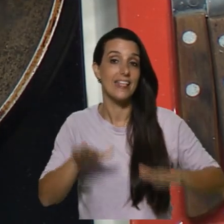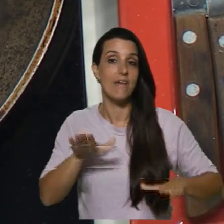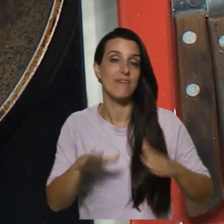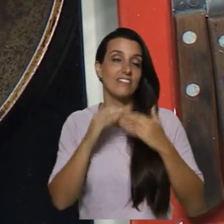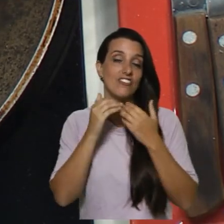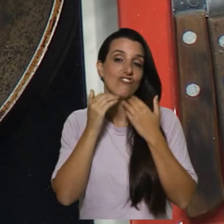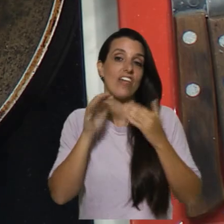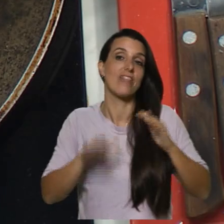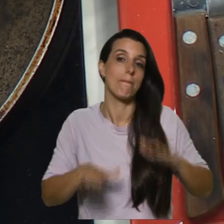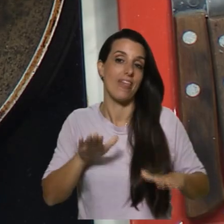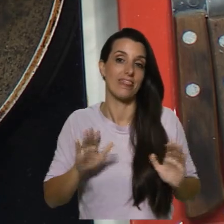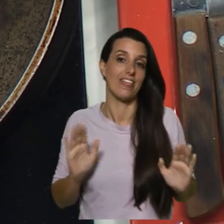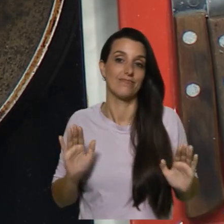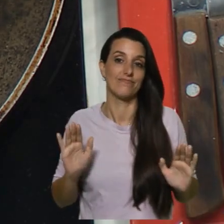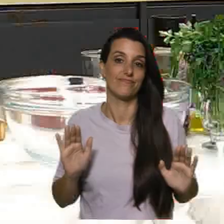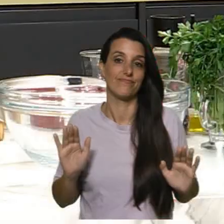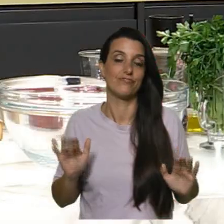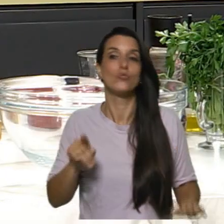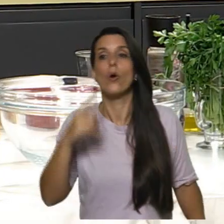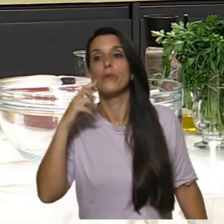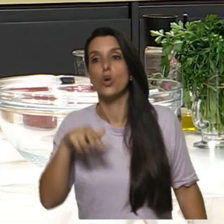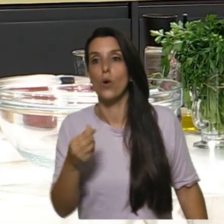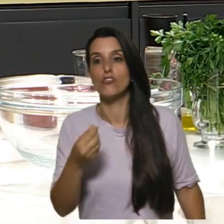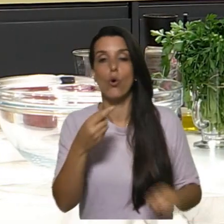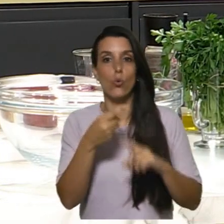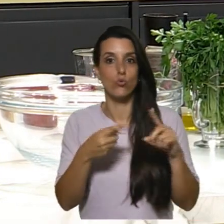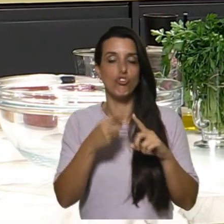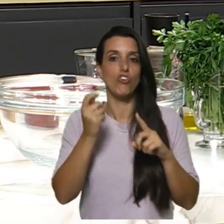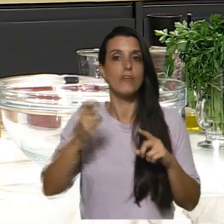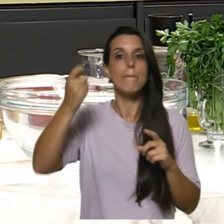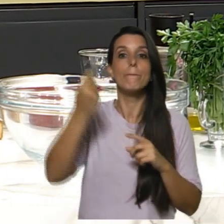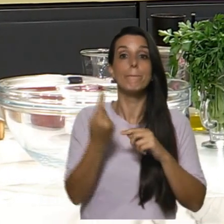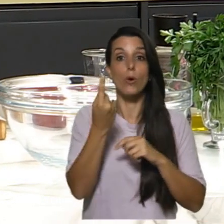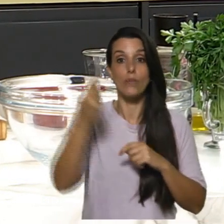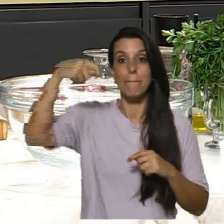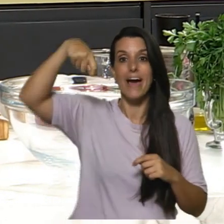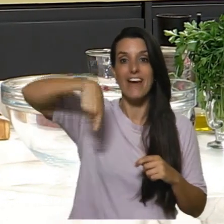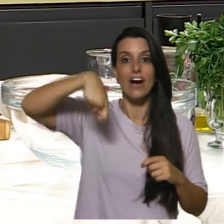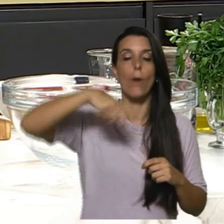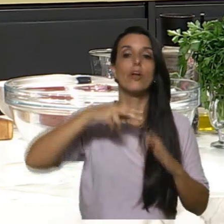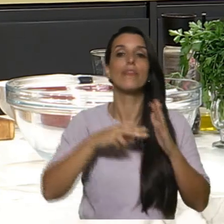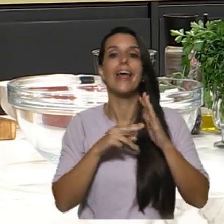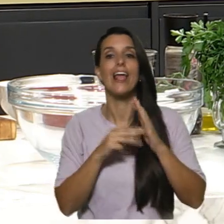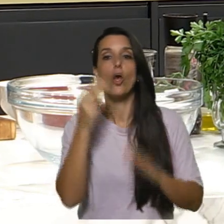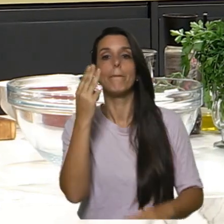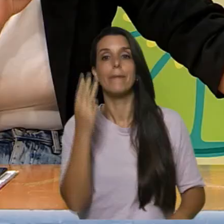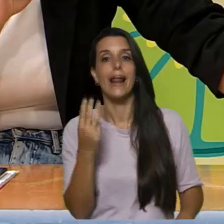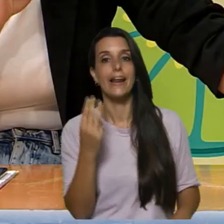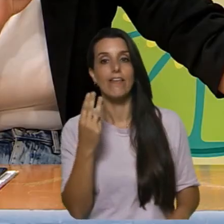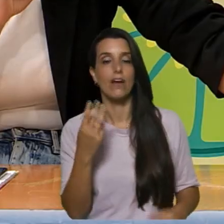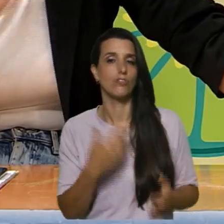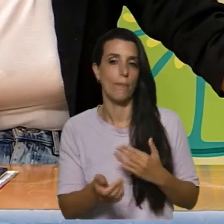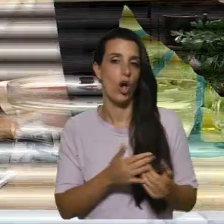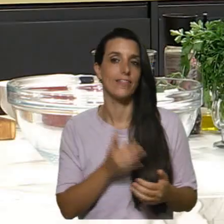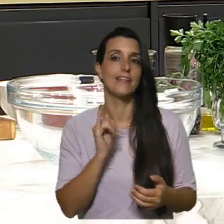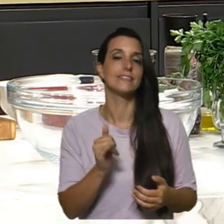Depende. Sí, claro. Es muy ¿qué personal. Decís vos? Yo los cuchillos lo sí, para abajo, abajo la punta. Pero el tenedor sí lo pongo para arriba, porque es eso. No, el tenedor no puedo usar.